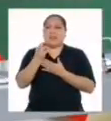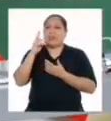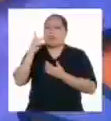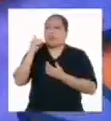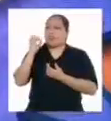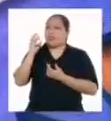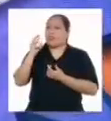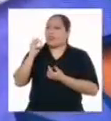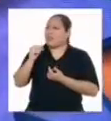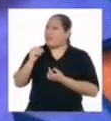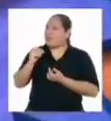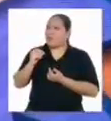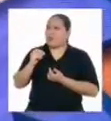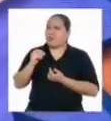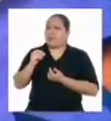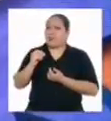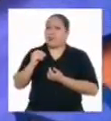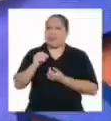¿Rodrigo?